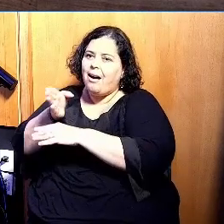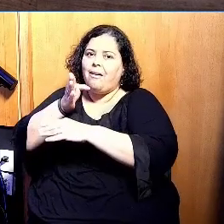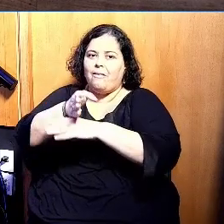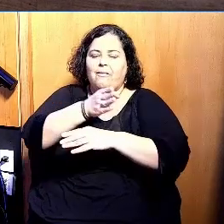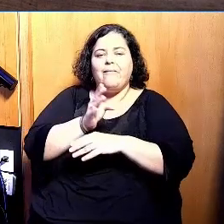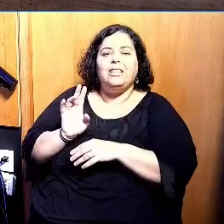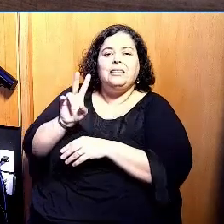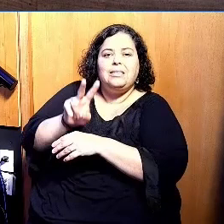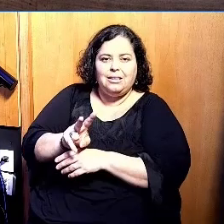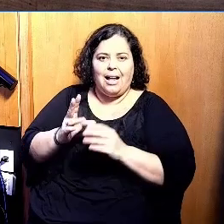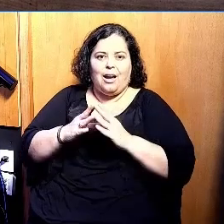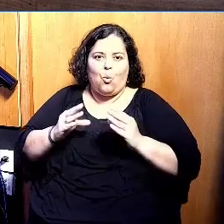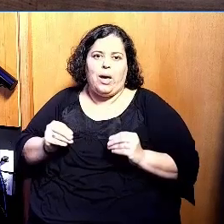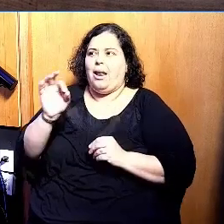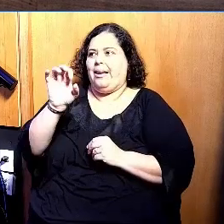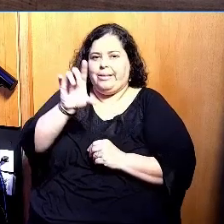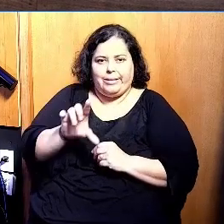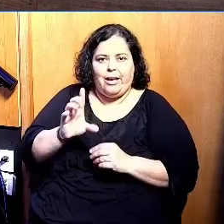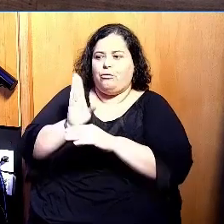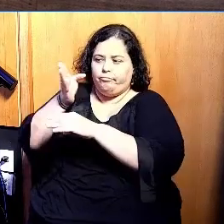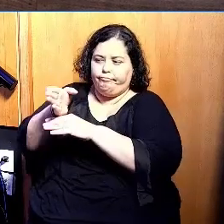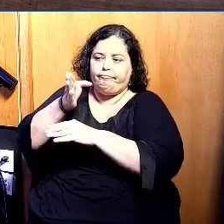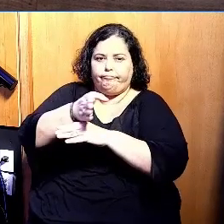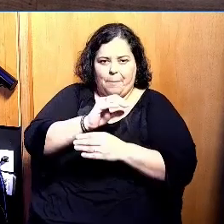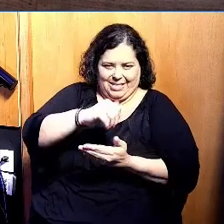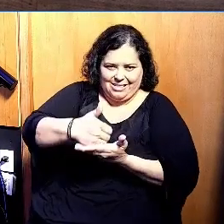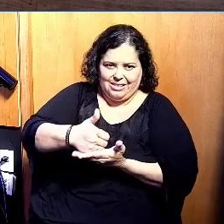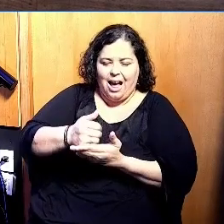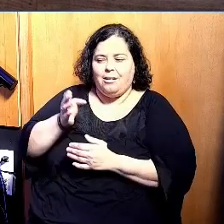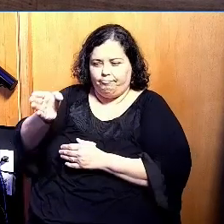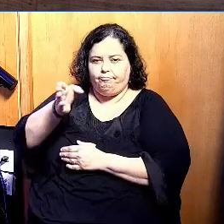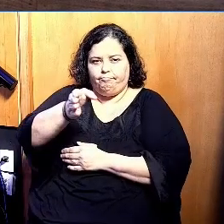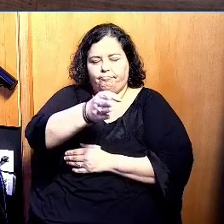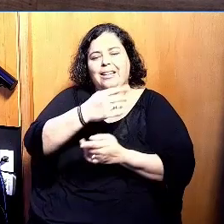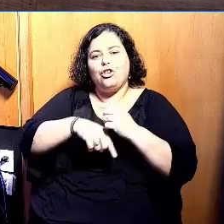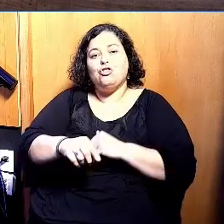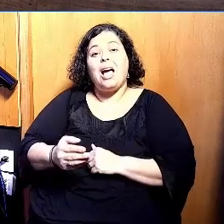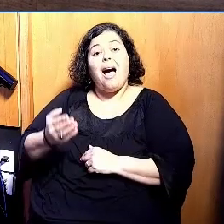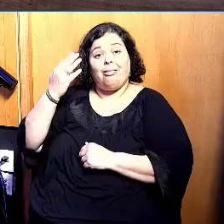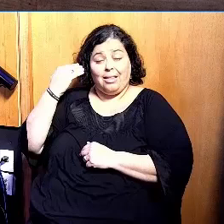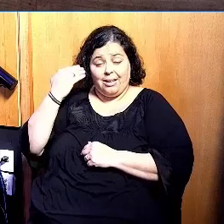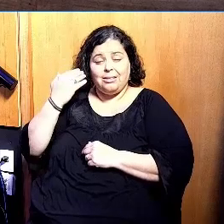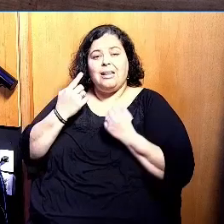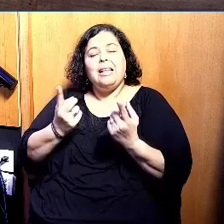educativos siempre de forma presencial, y siempre era necesario